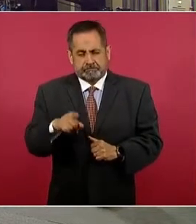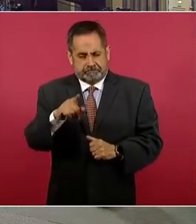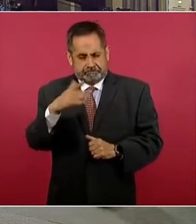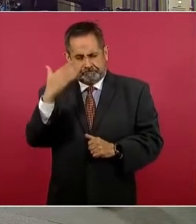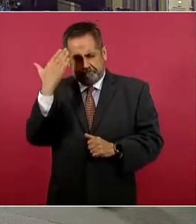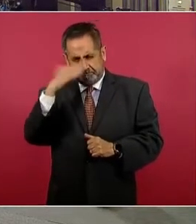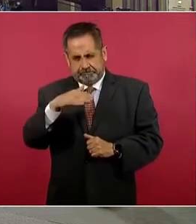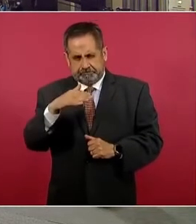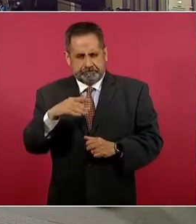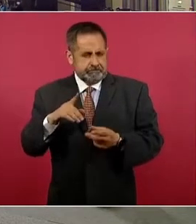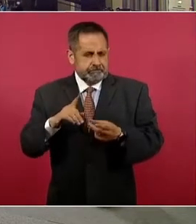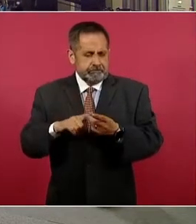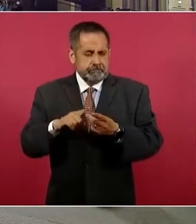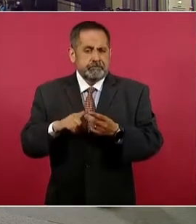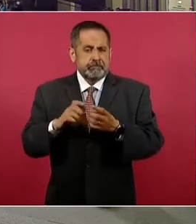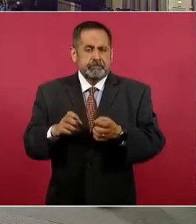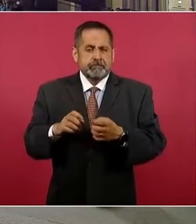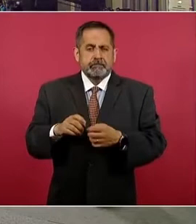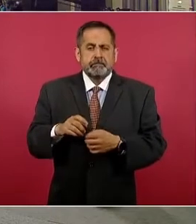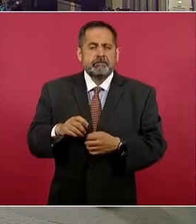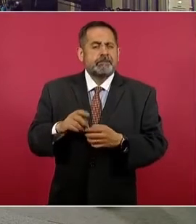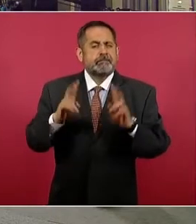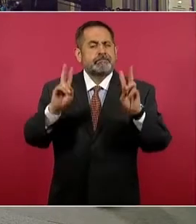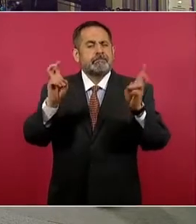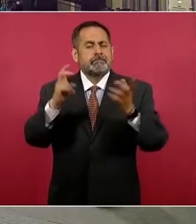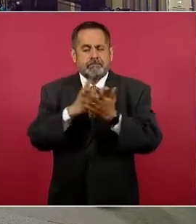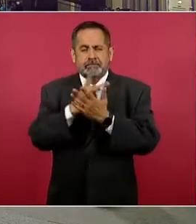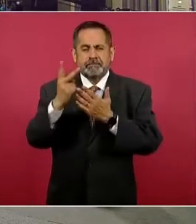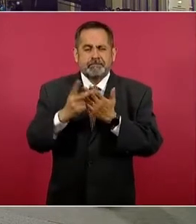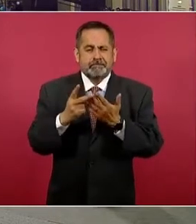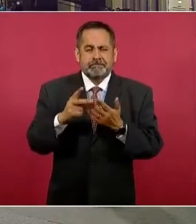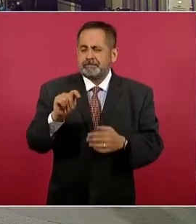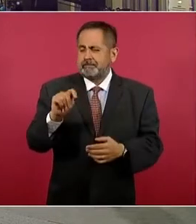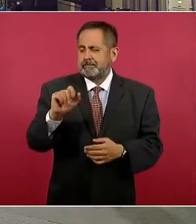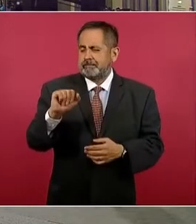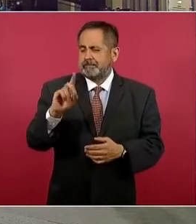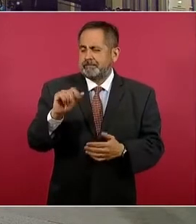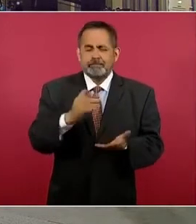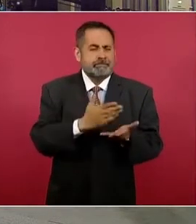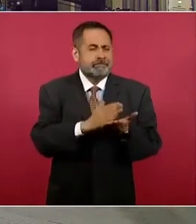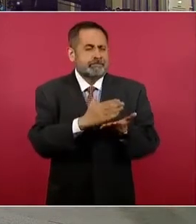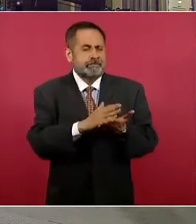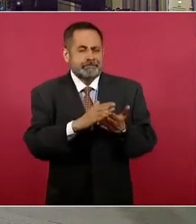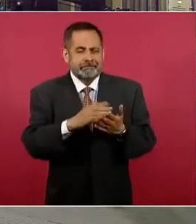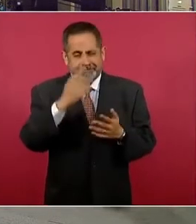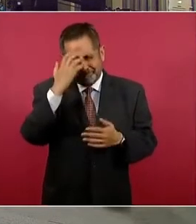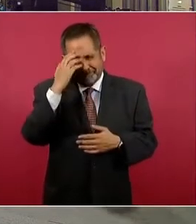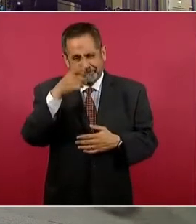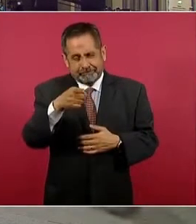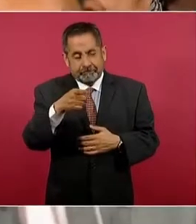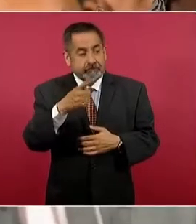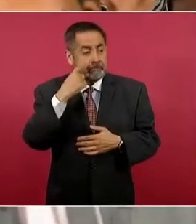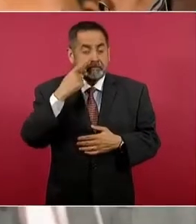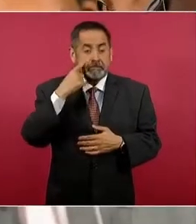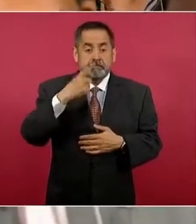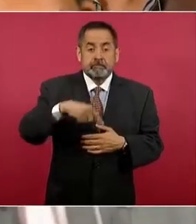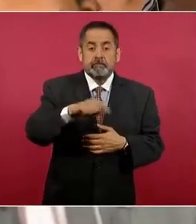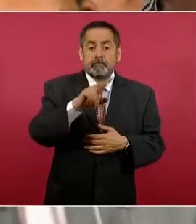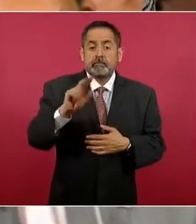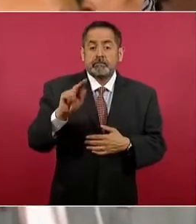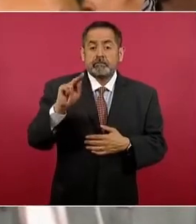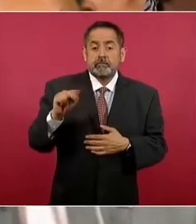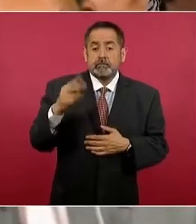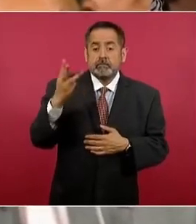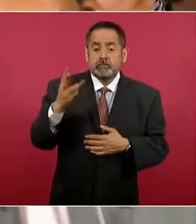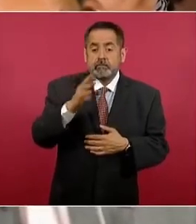esta falla del programa de tandas de bienestar, porque el 83% de los mexicanos que solicitaron este apoyo no han